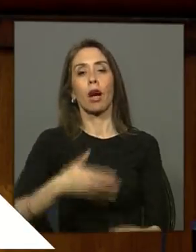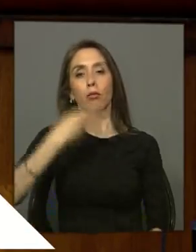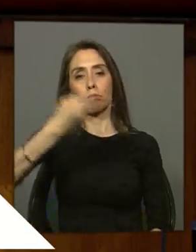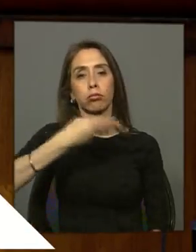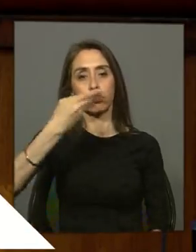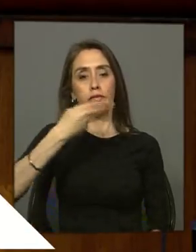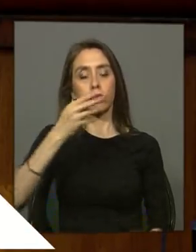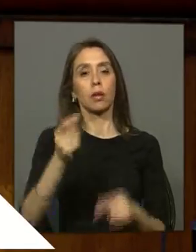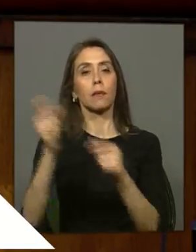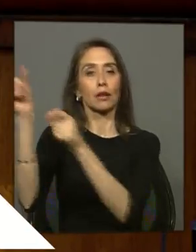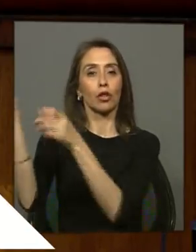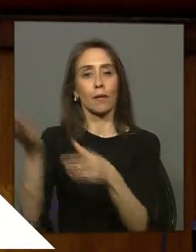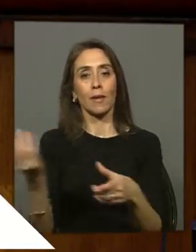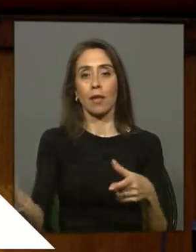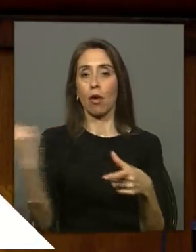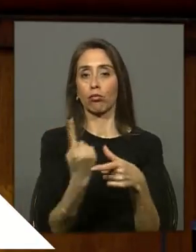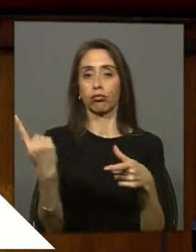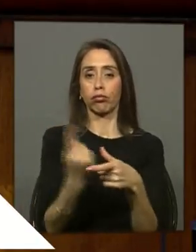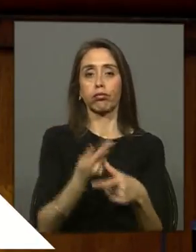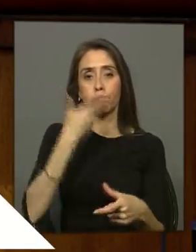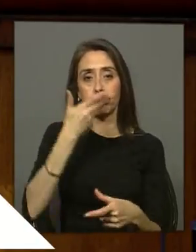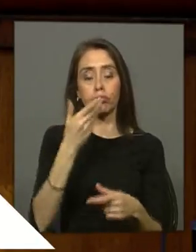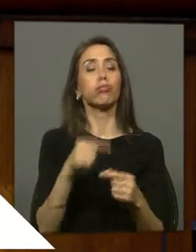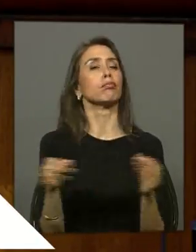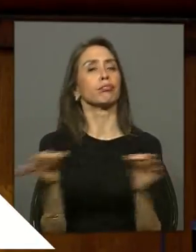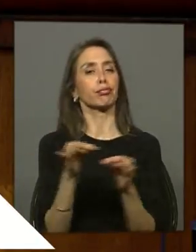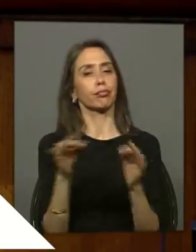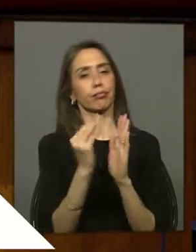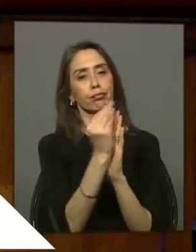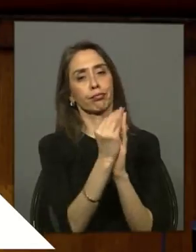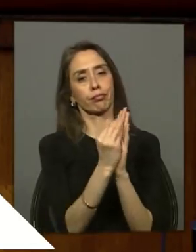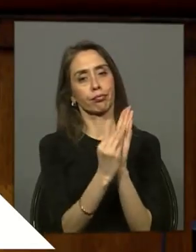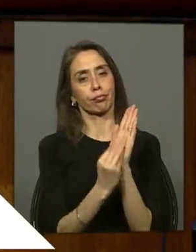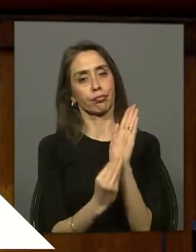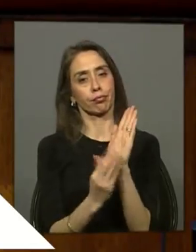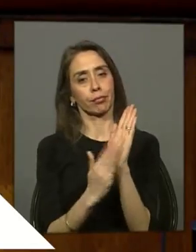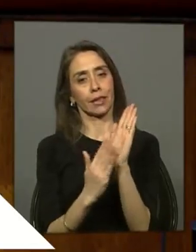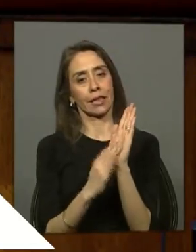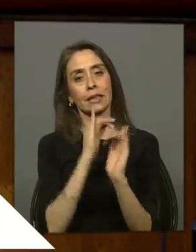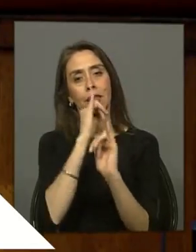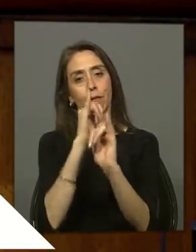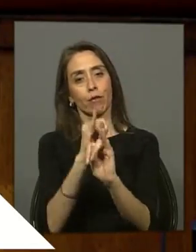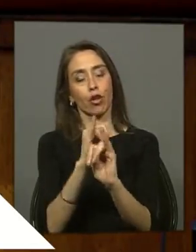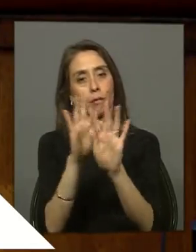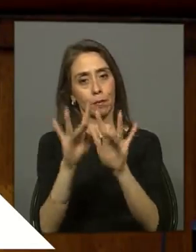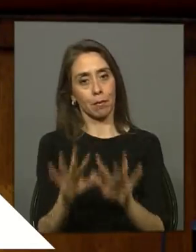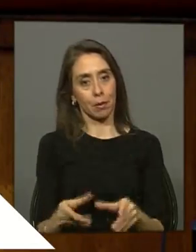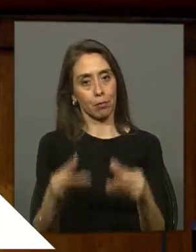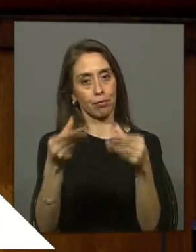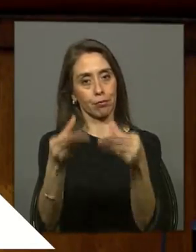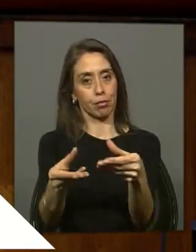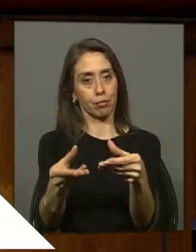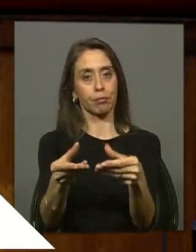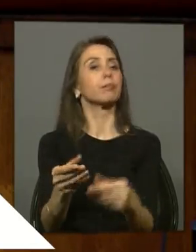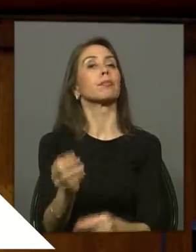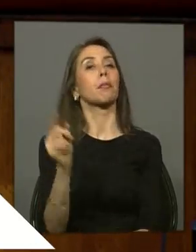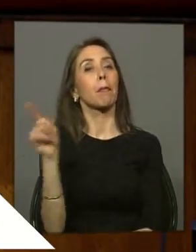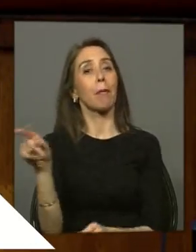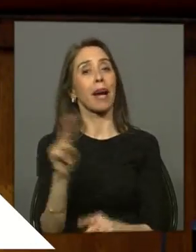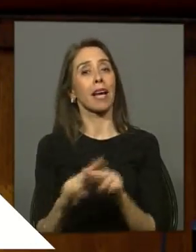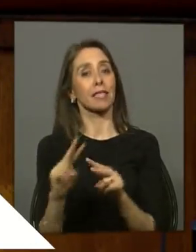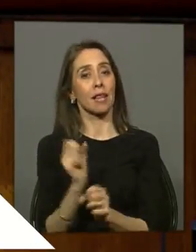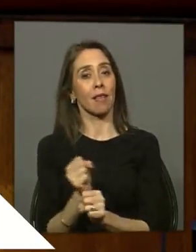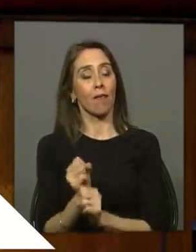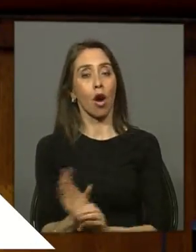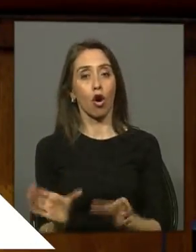por los invitados se describen detalladamente en el informe respectivo cabe tener presente que para el cometido de su trabajo